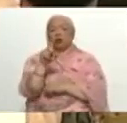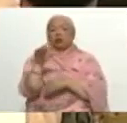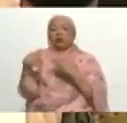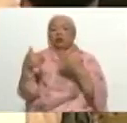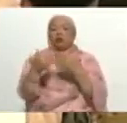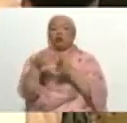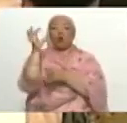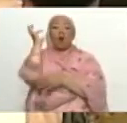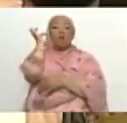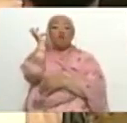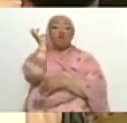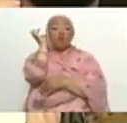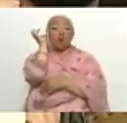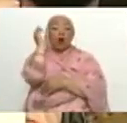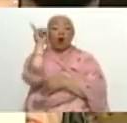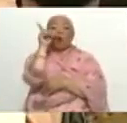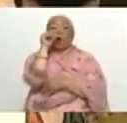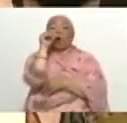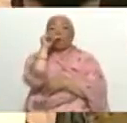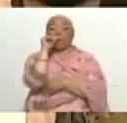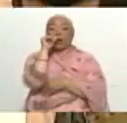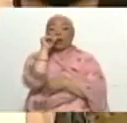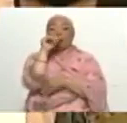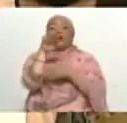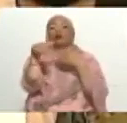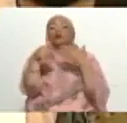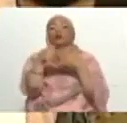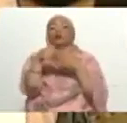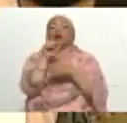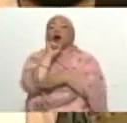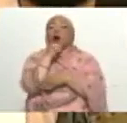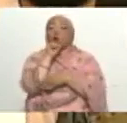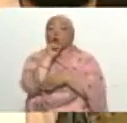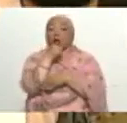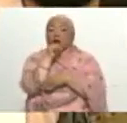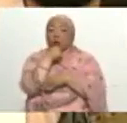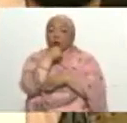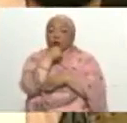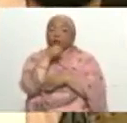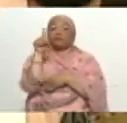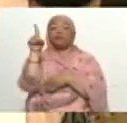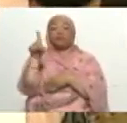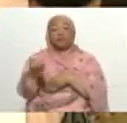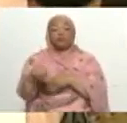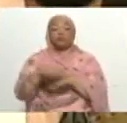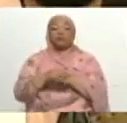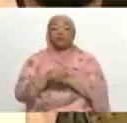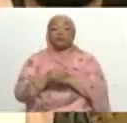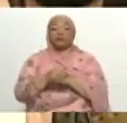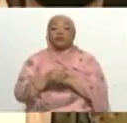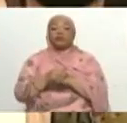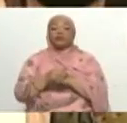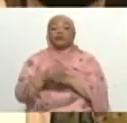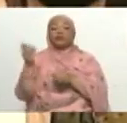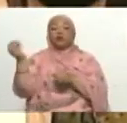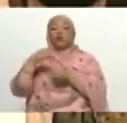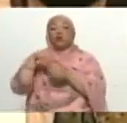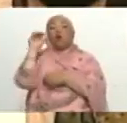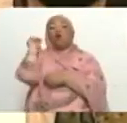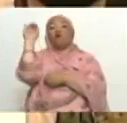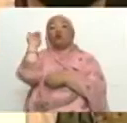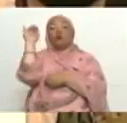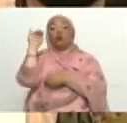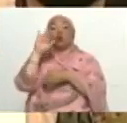las mujeres, a todos los hombres de Venezuela, a las abuelas y abuelos, y sobre todo a quienes conforman el futuro de la